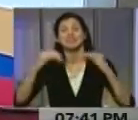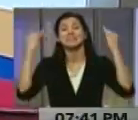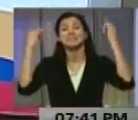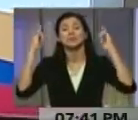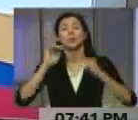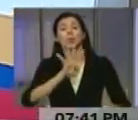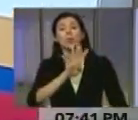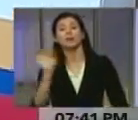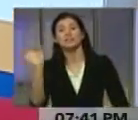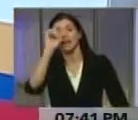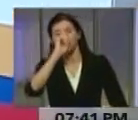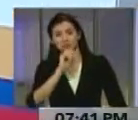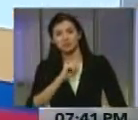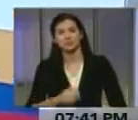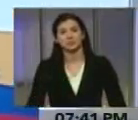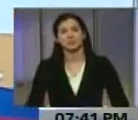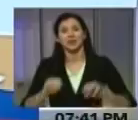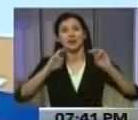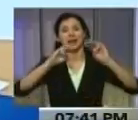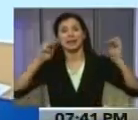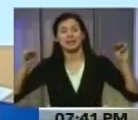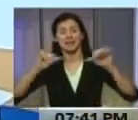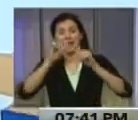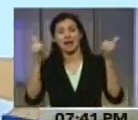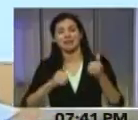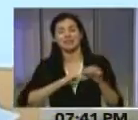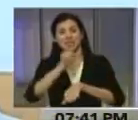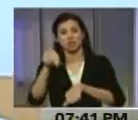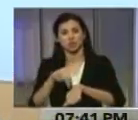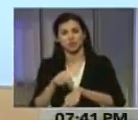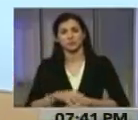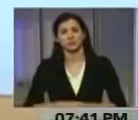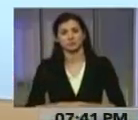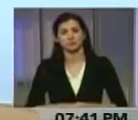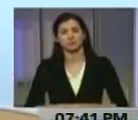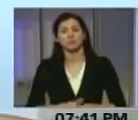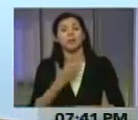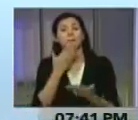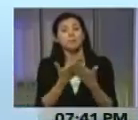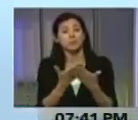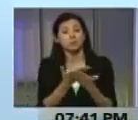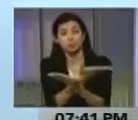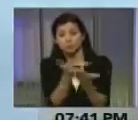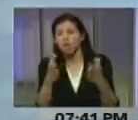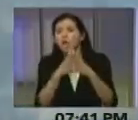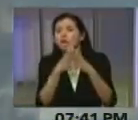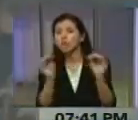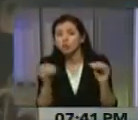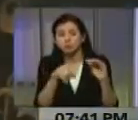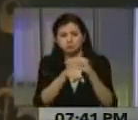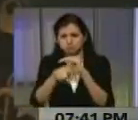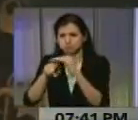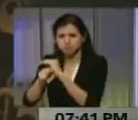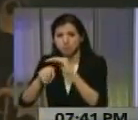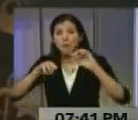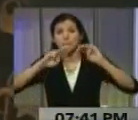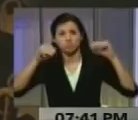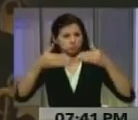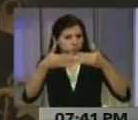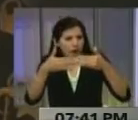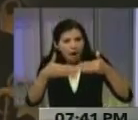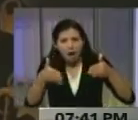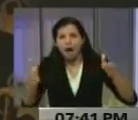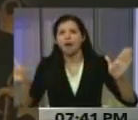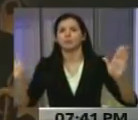de los 40 años de la Galería de Arte Nacional. Y le pido a todos los museos y galerías que abramos las